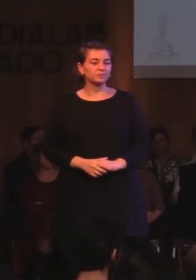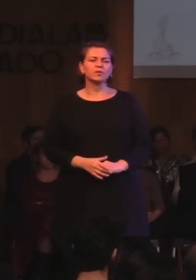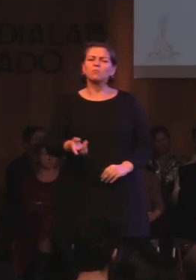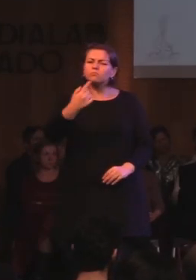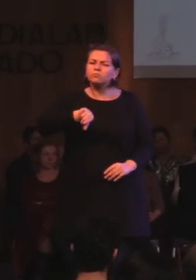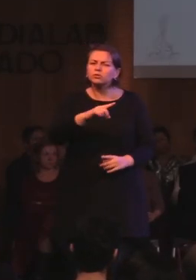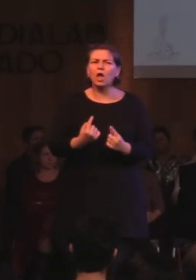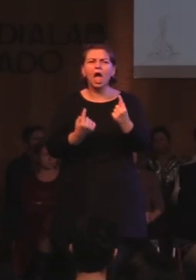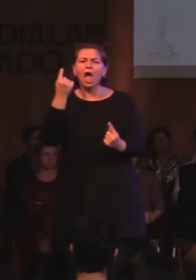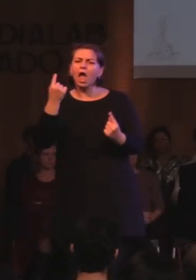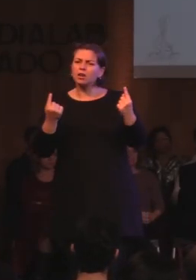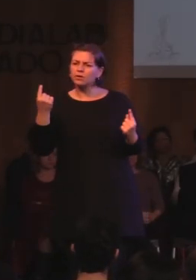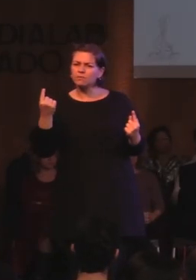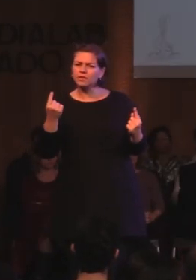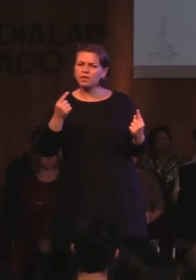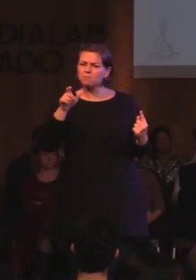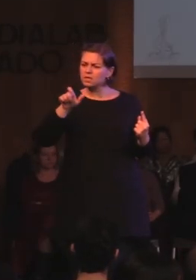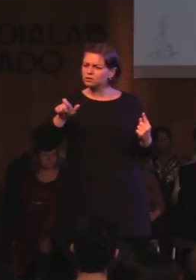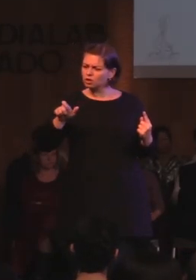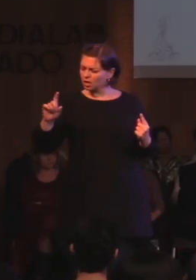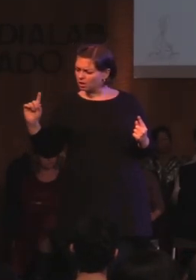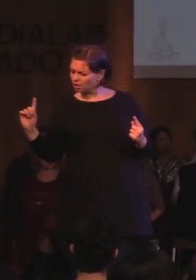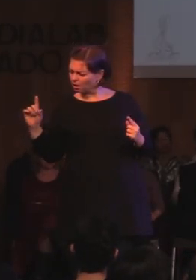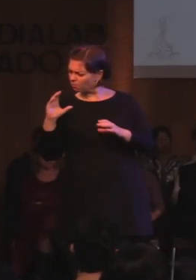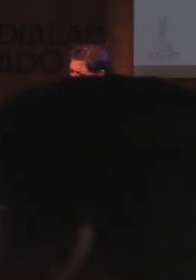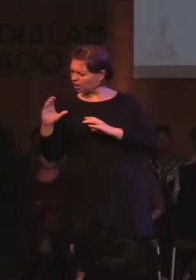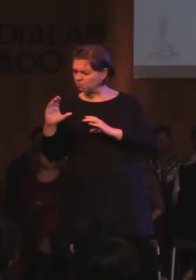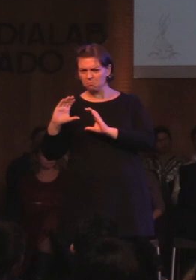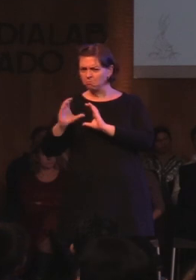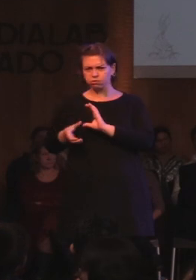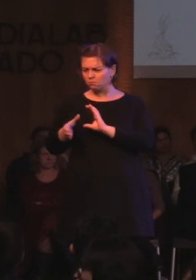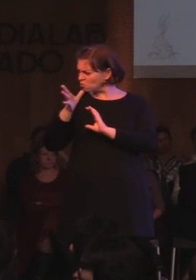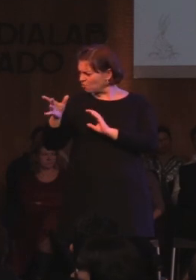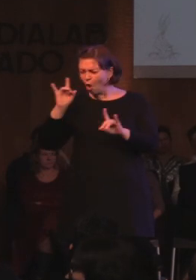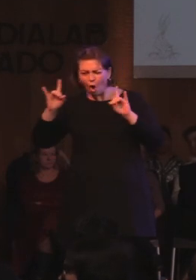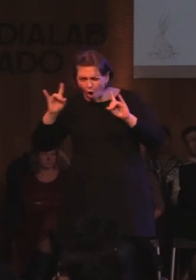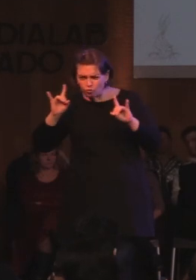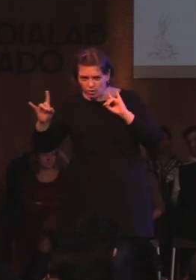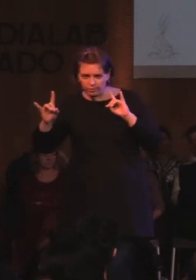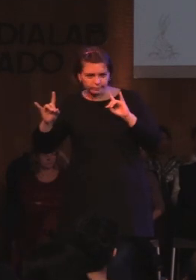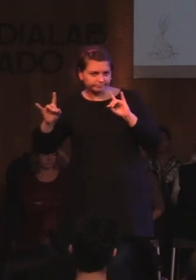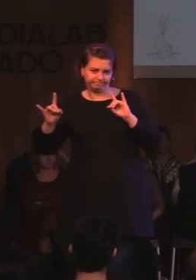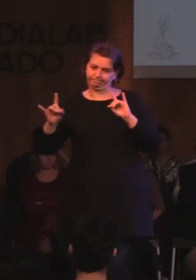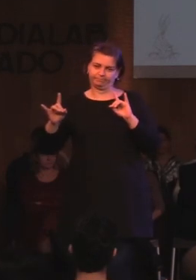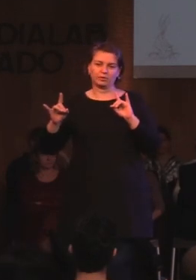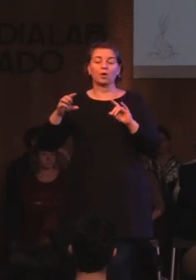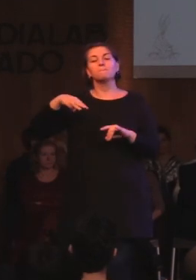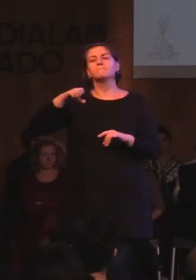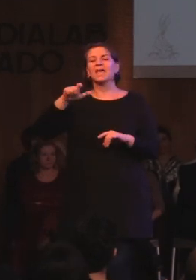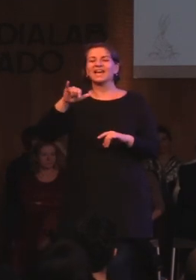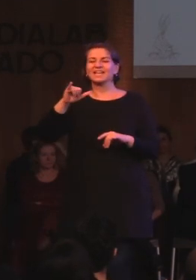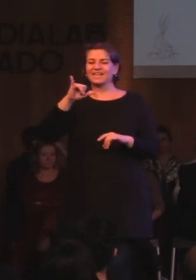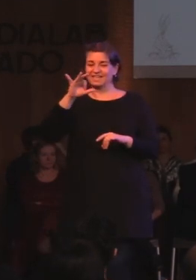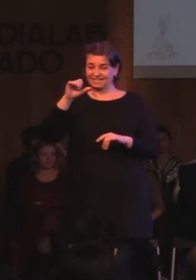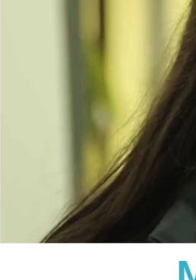¿Alguna vez habéis intentado comunicaros con la persona que teníais al lado y no os ha sido posible debido al ruido? Pues eso le ocurría constantemente a Melisa Daza,